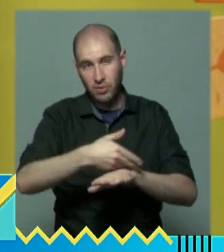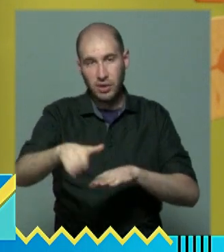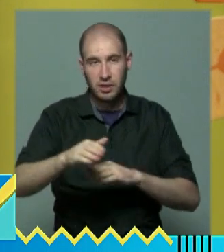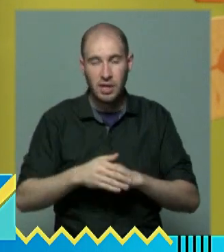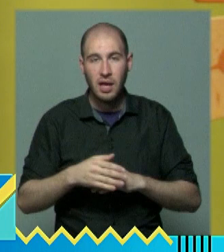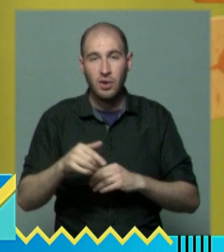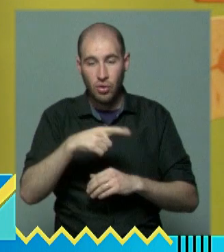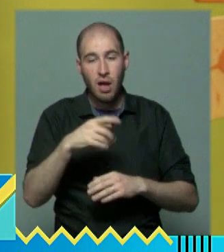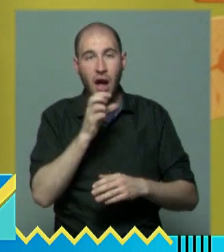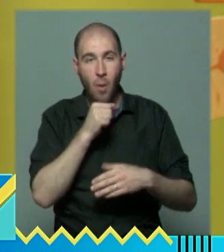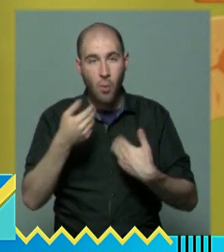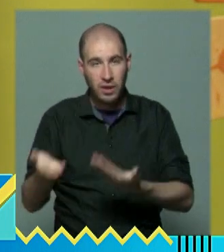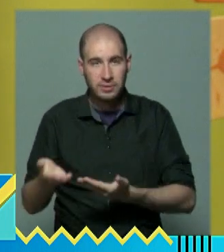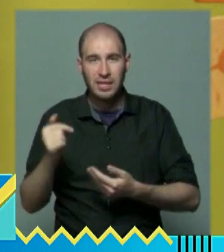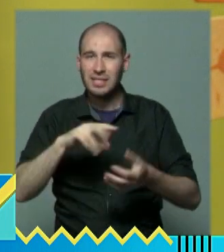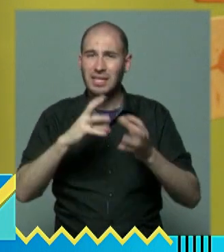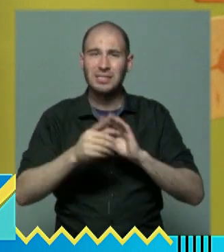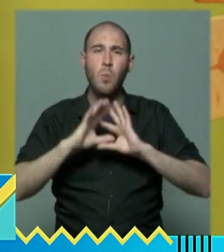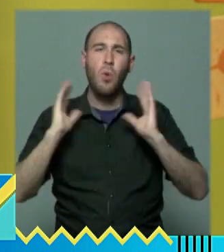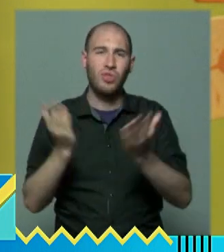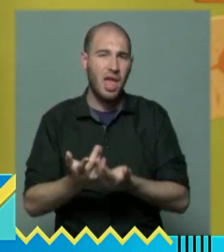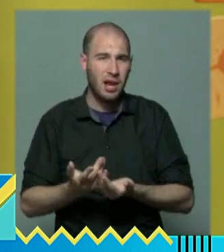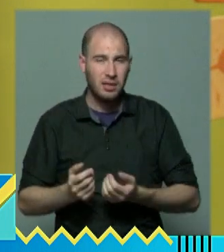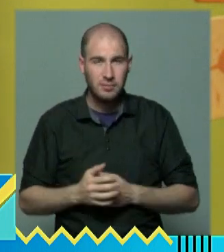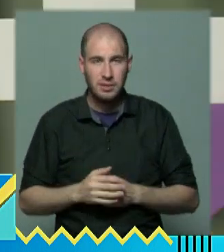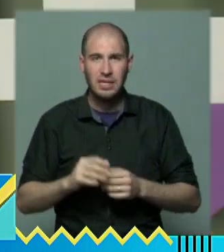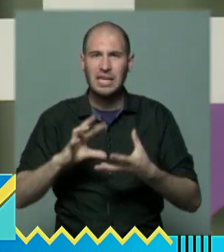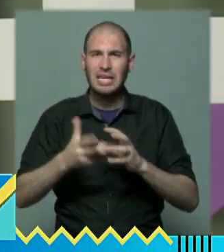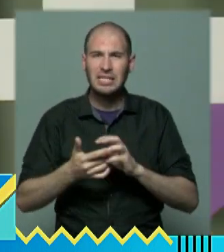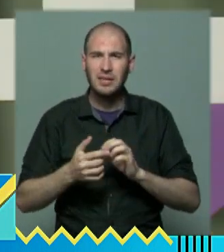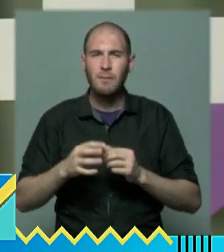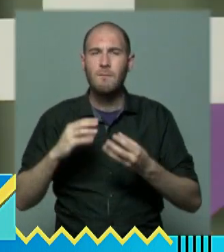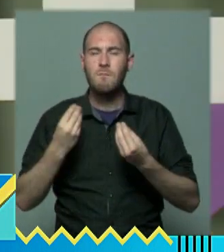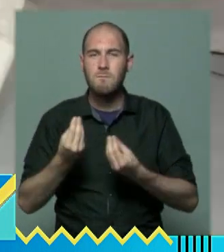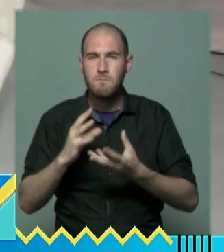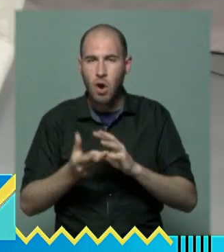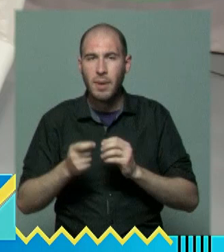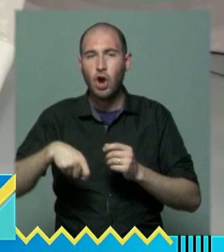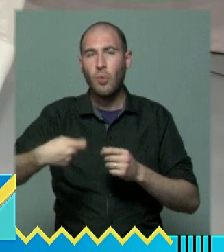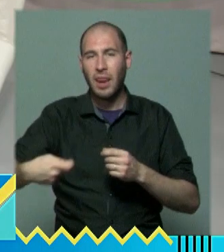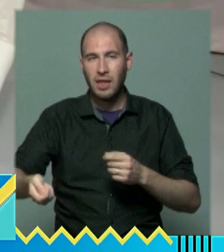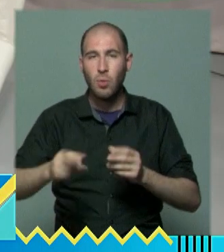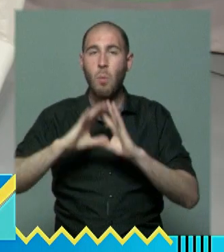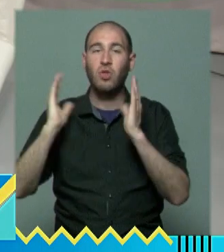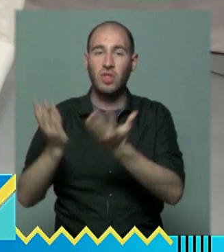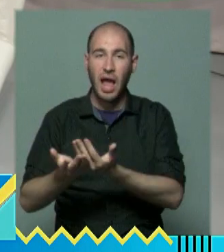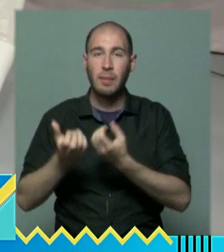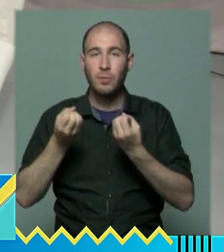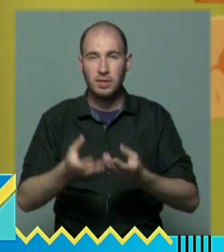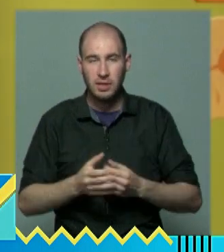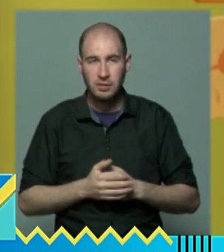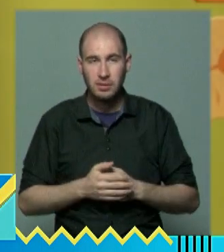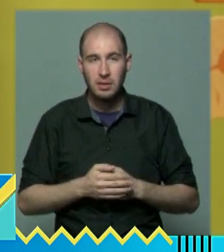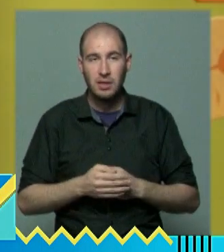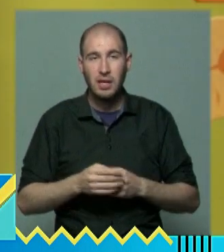al soportar, esto es una crisis mundial igual, la crisis del sistema jubilatorio es mundial. ¿Por qué? Porque